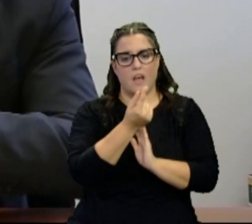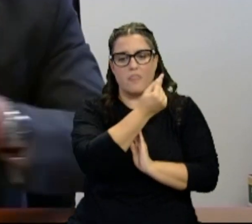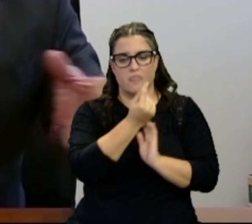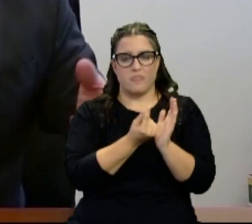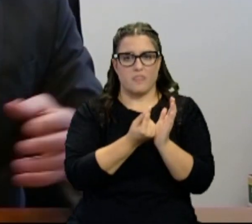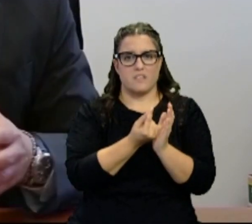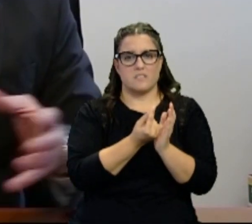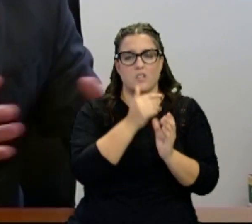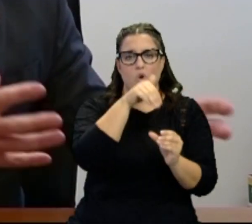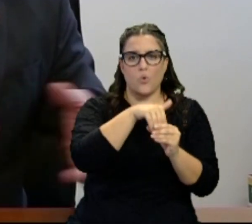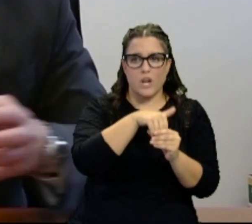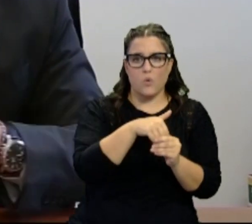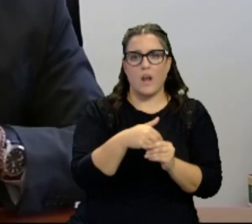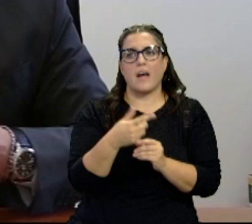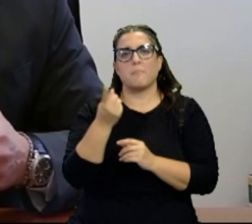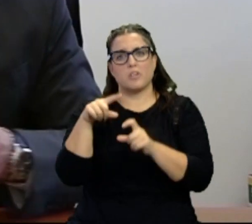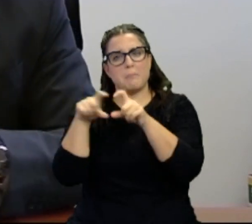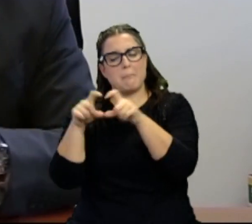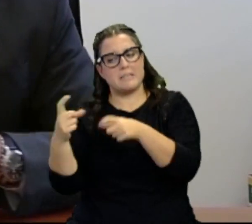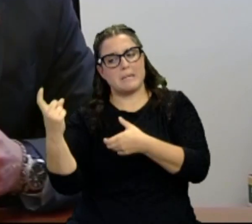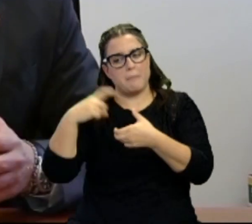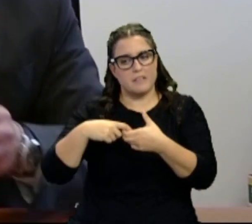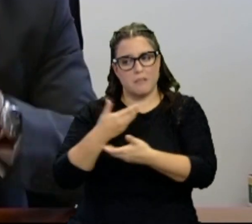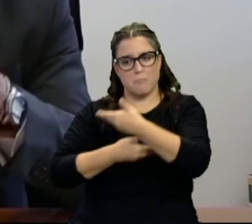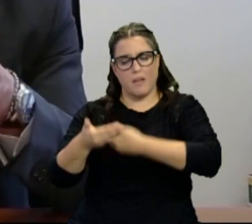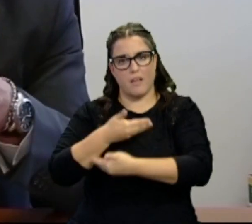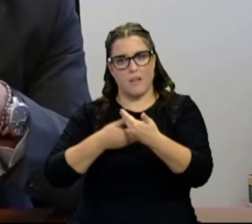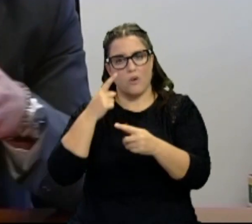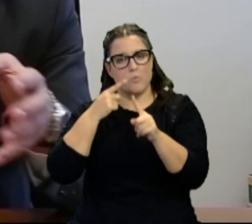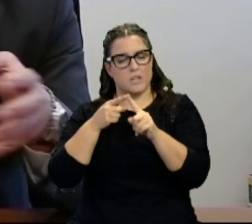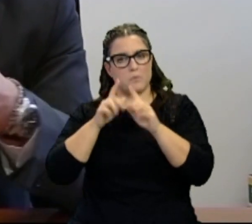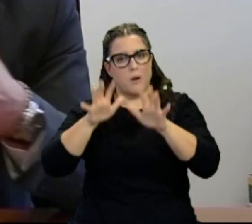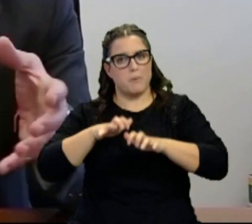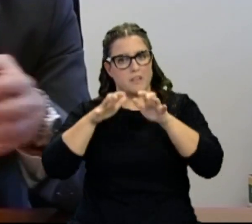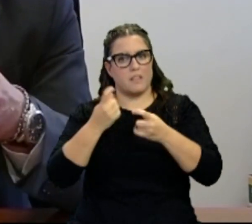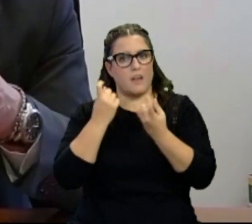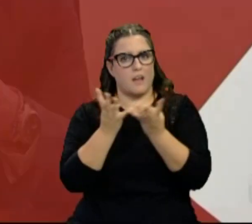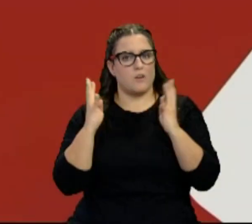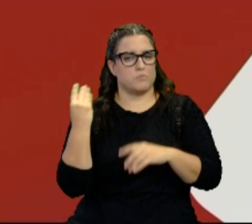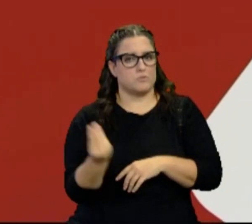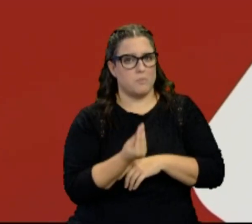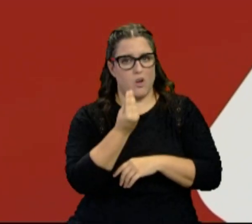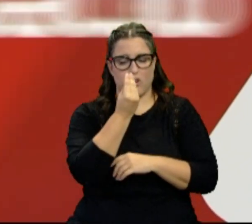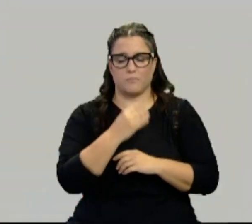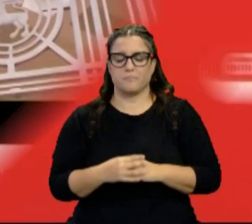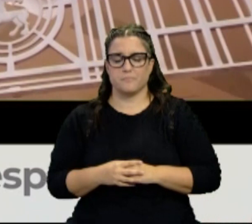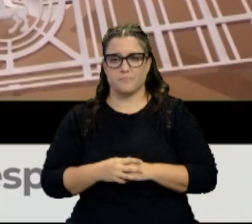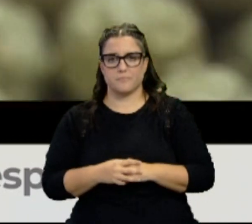curricular las empresas puedan participar y puedan reducir esa curva de aprendizaje que tiene el alumnado.